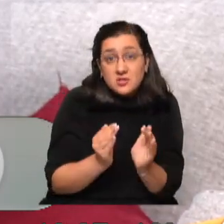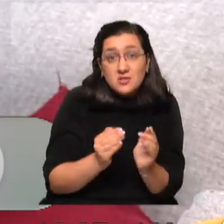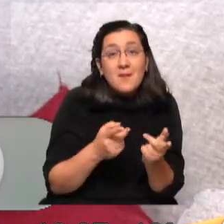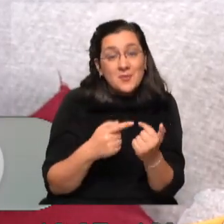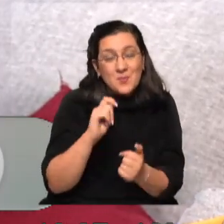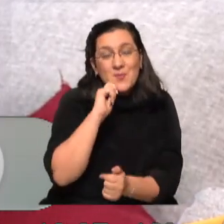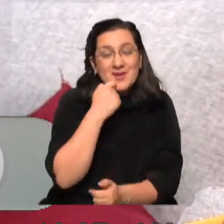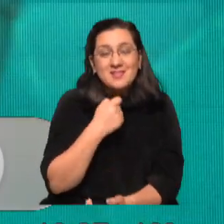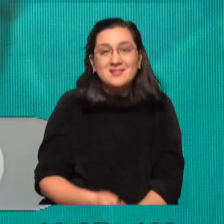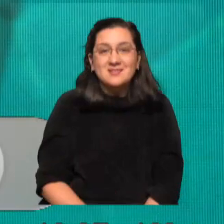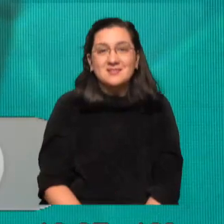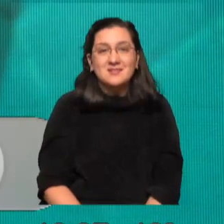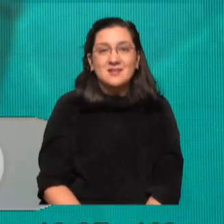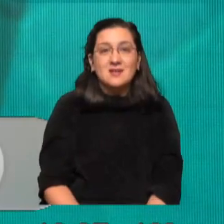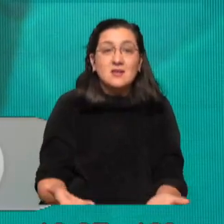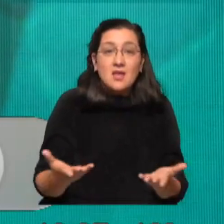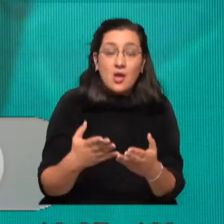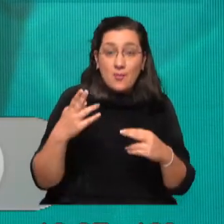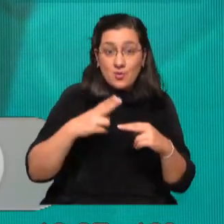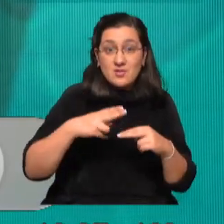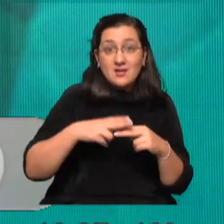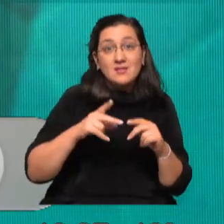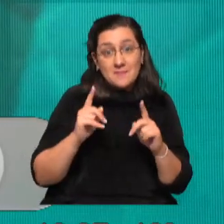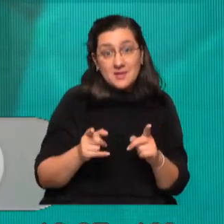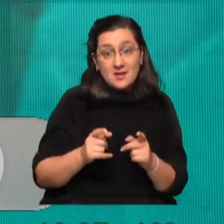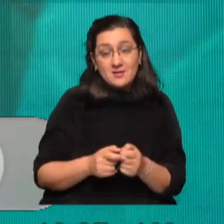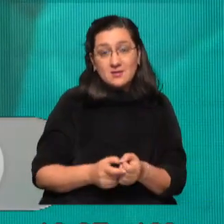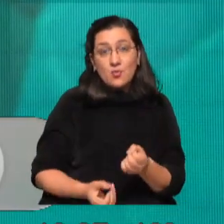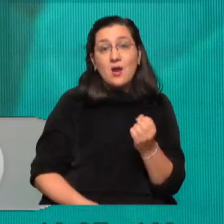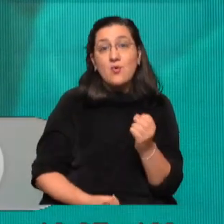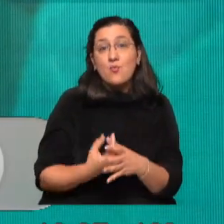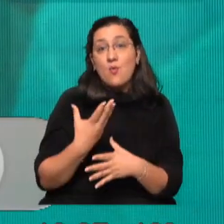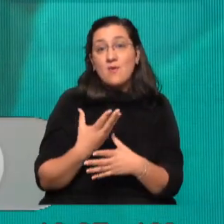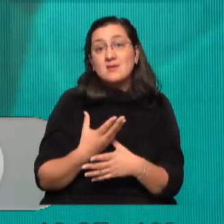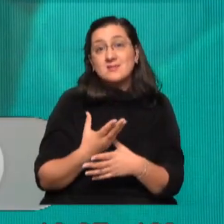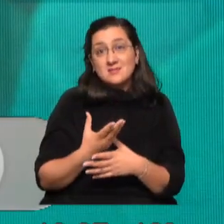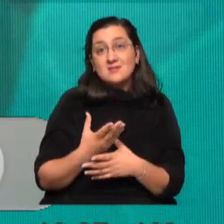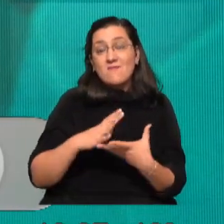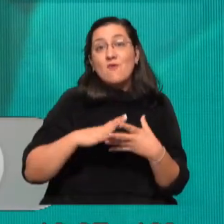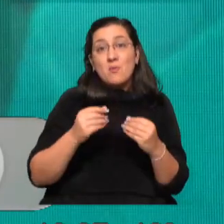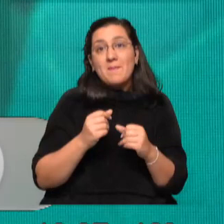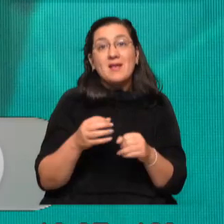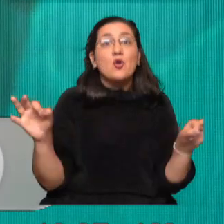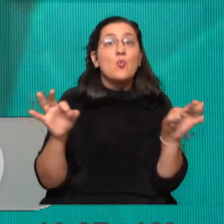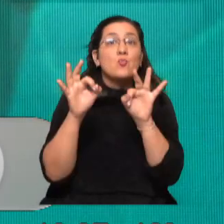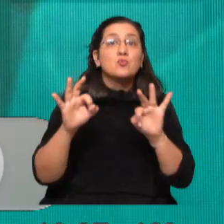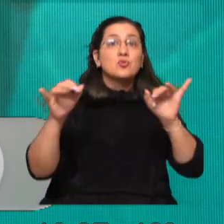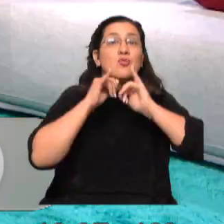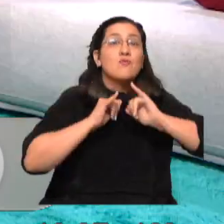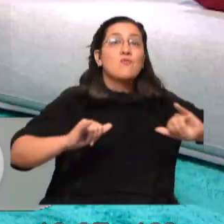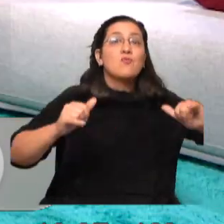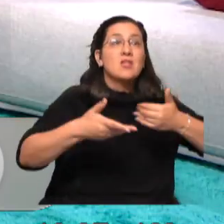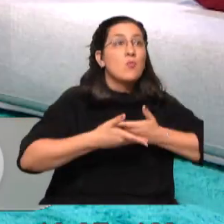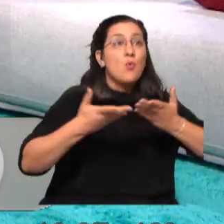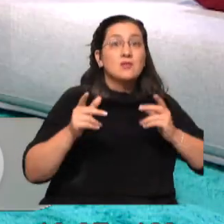recontra cálidas, así. Y ahora son las redes sociales un poco el trampolín, las nuevas plataformas también para que los músicos y las músicas se hagan conocer.